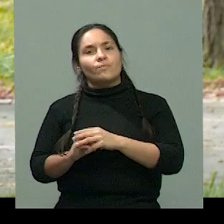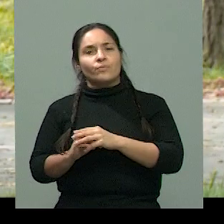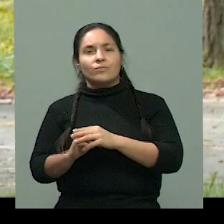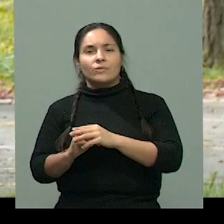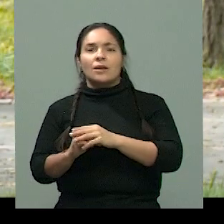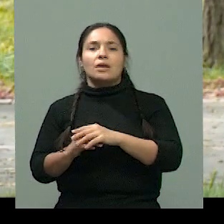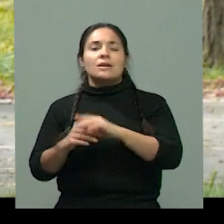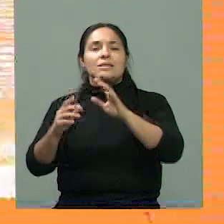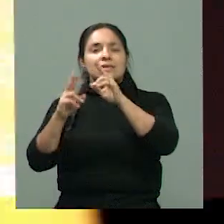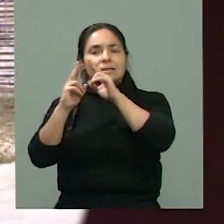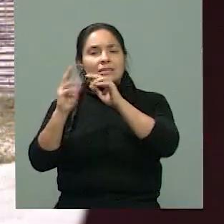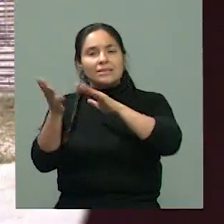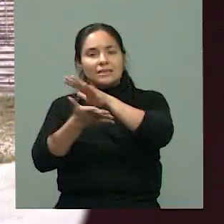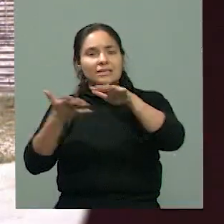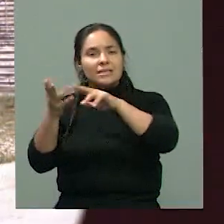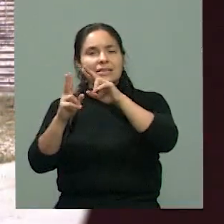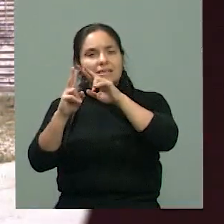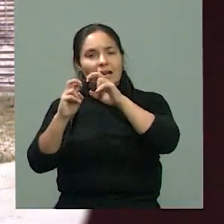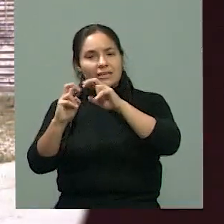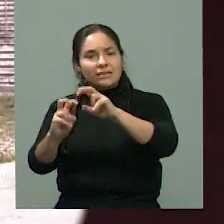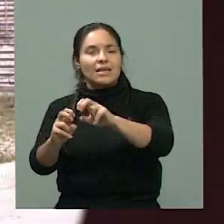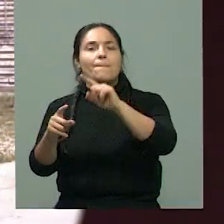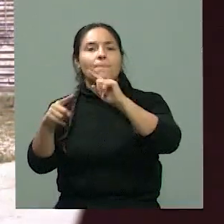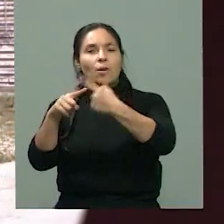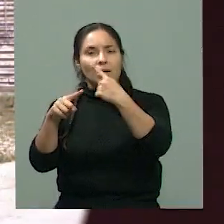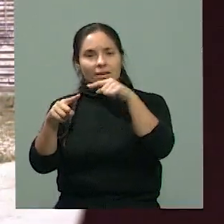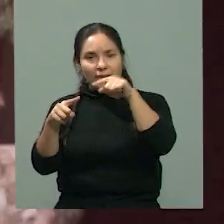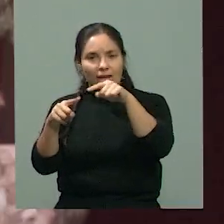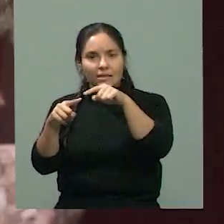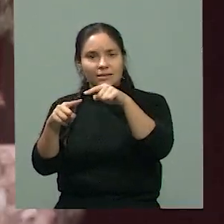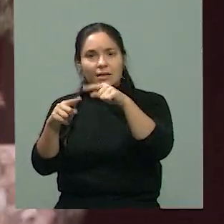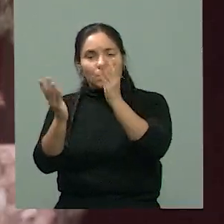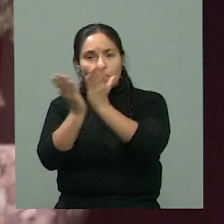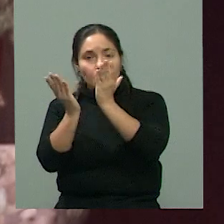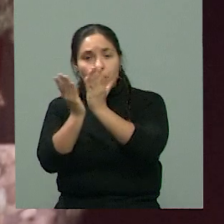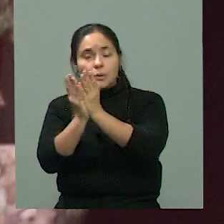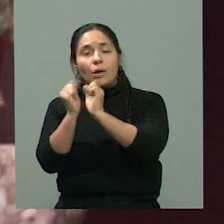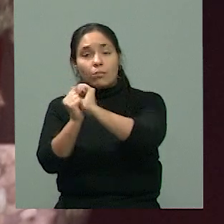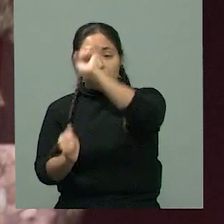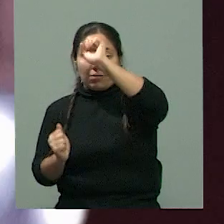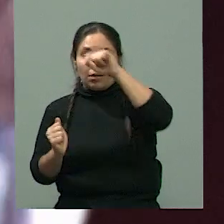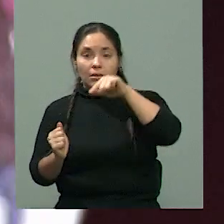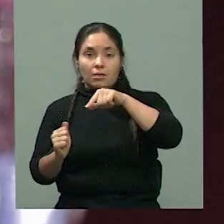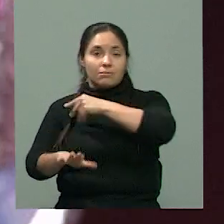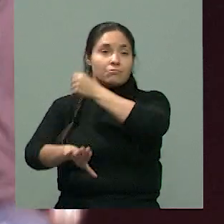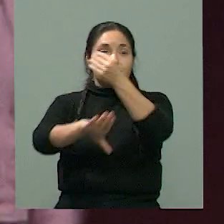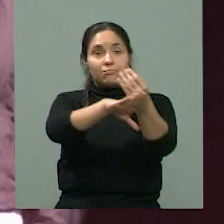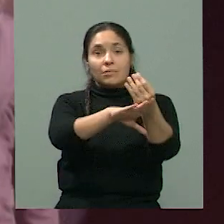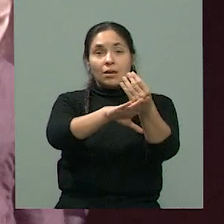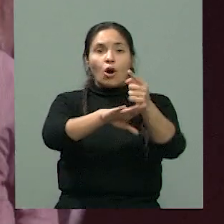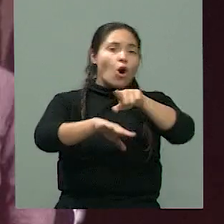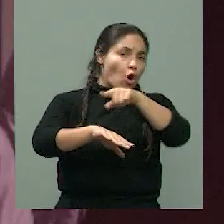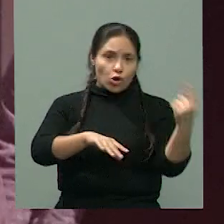ciencias políticas justamente tiene algo mucho más amplio que la ocupación de una gestión. Correcto,